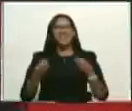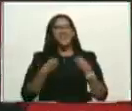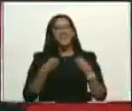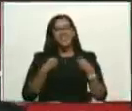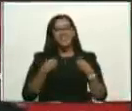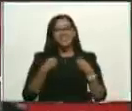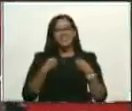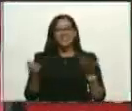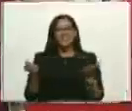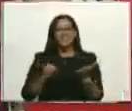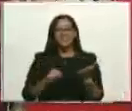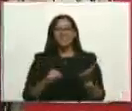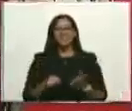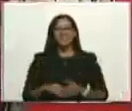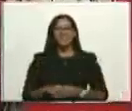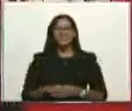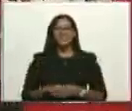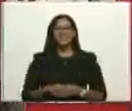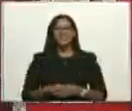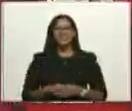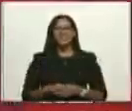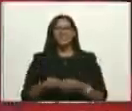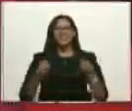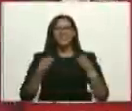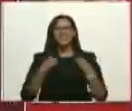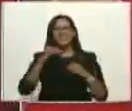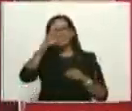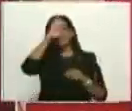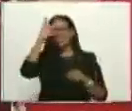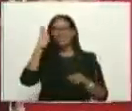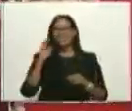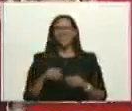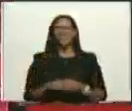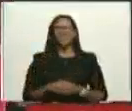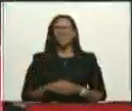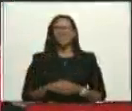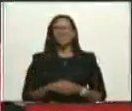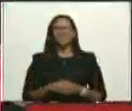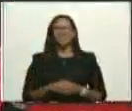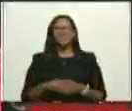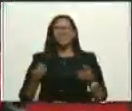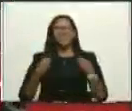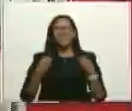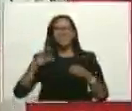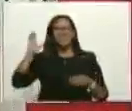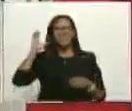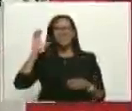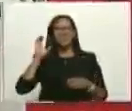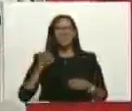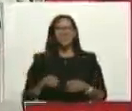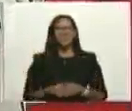con el mazo dando! ¡Que viva Diosdado Cabello! ¡Que viva ¡Que también. Viva la patria!